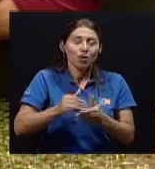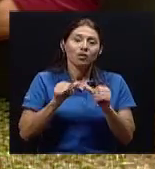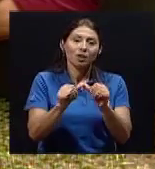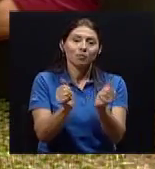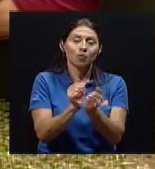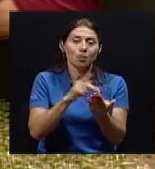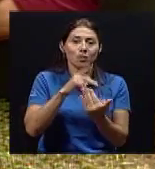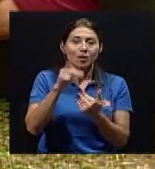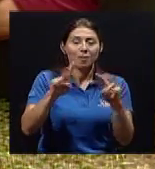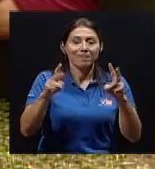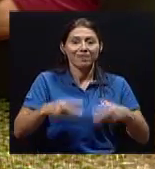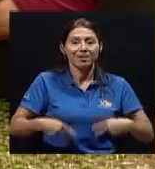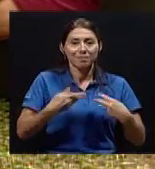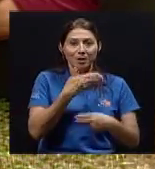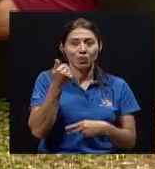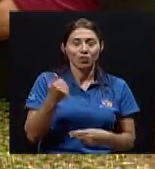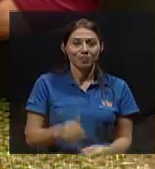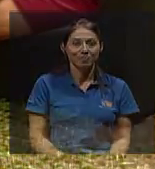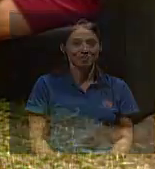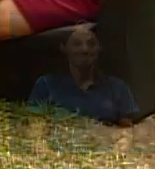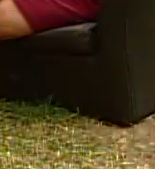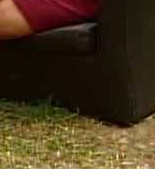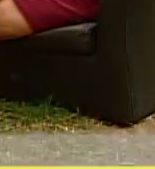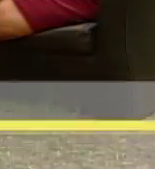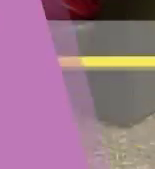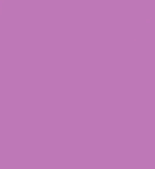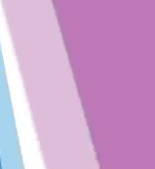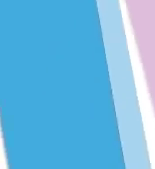programa Vivir Mejor.